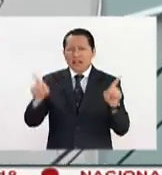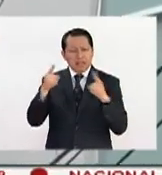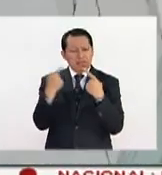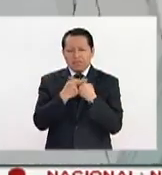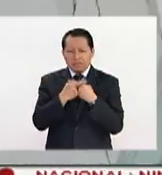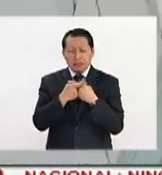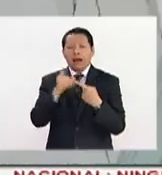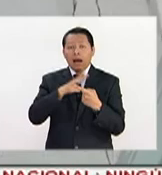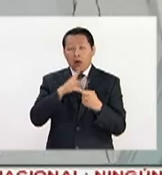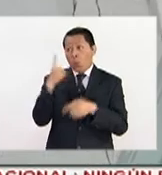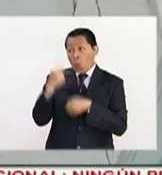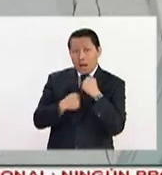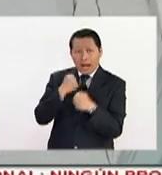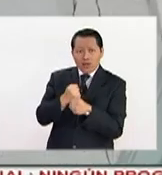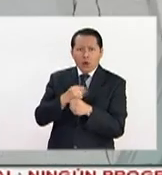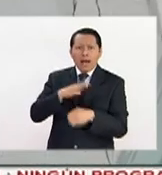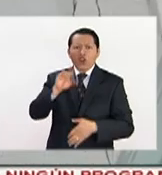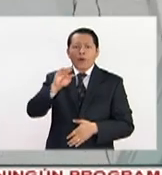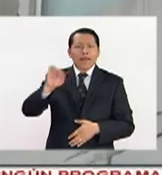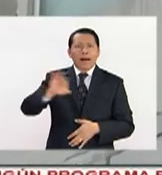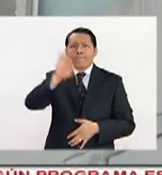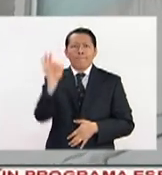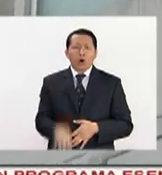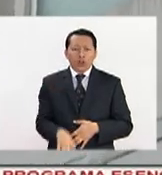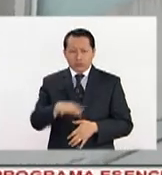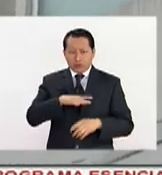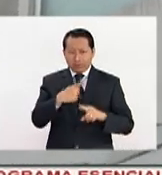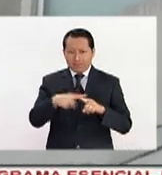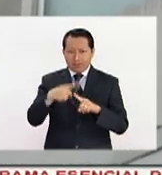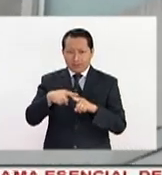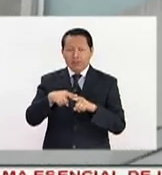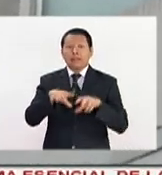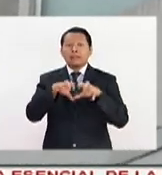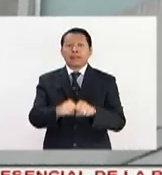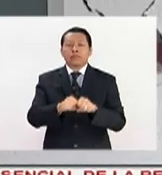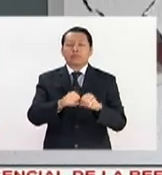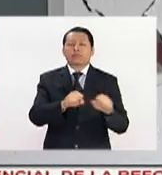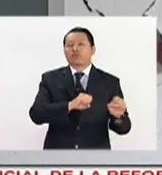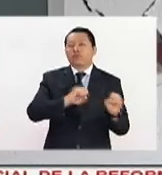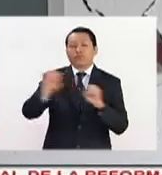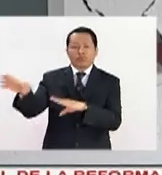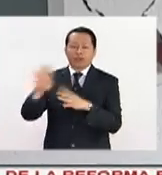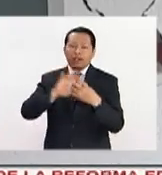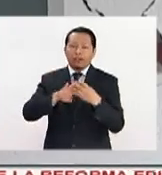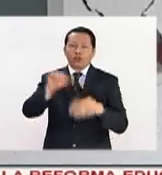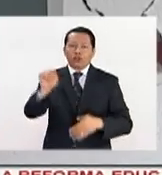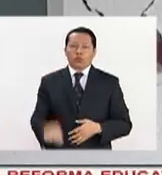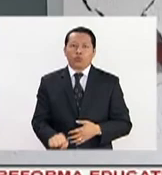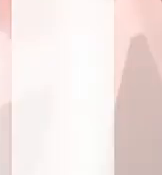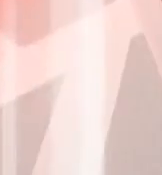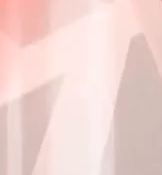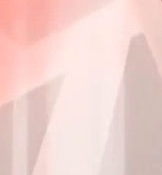construido y registró afectaciones en 90% de su estructura. Los detenidos fueron trasladados ya al reclusorio sur.